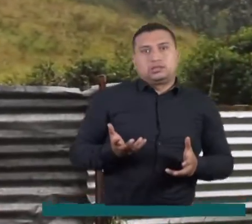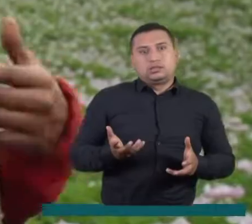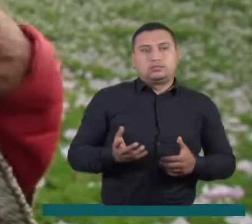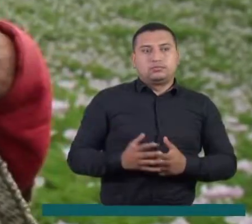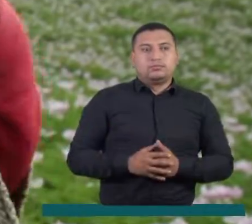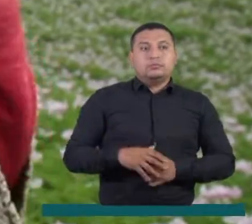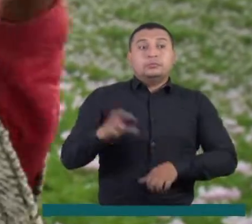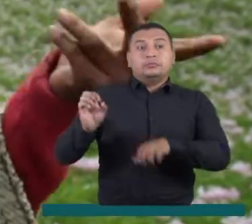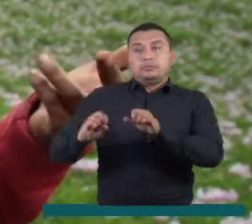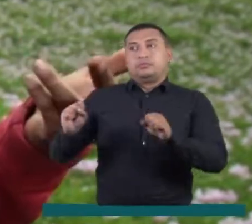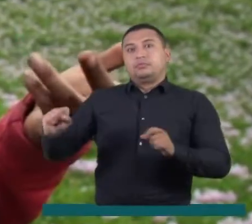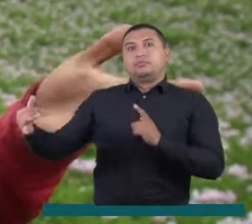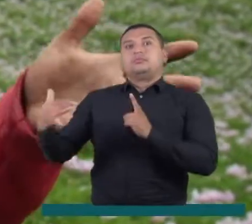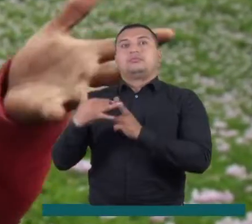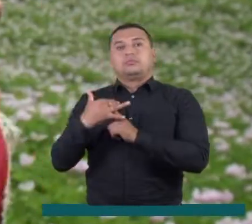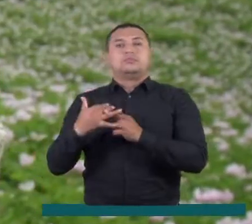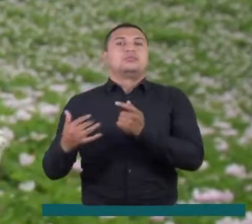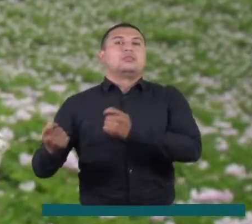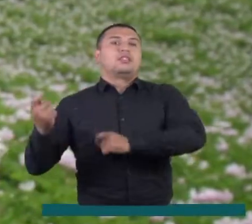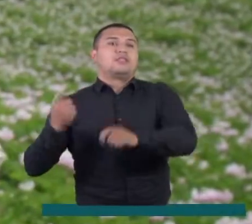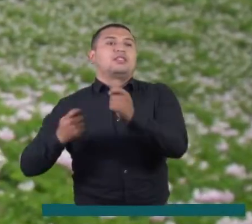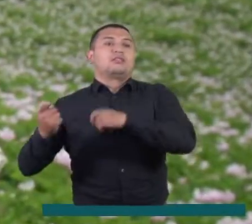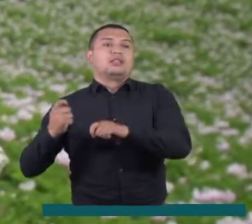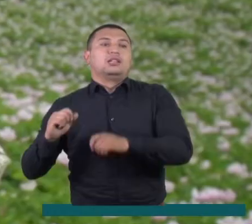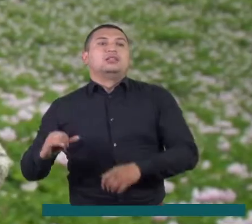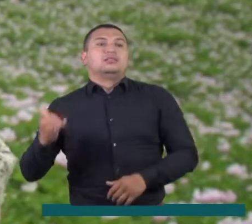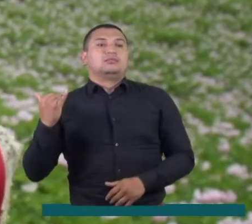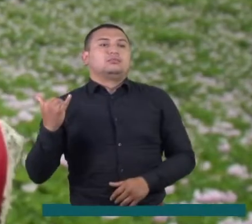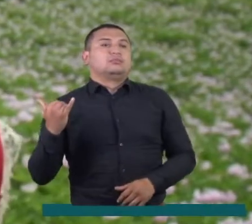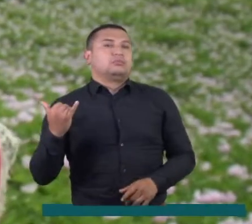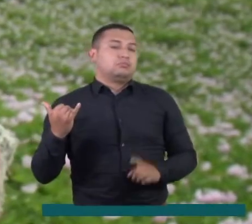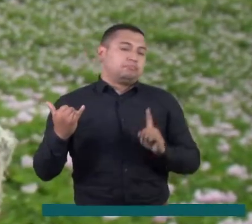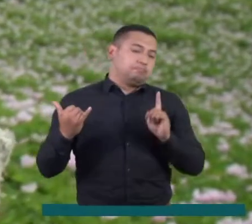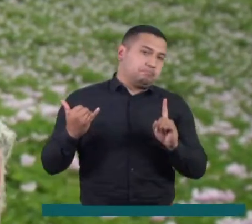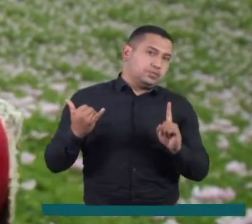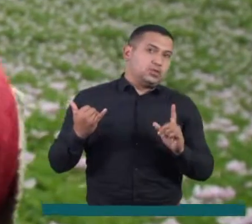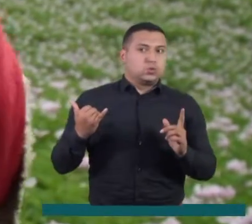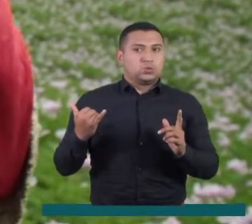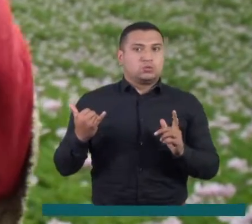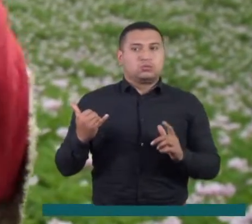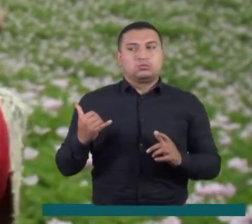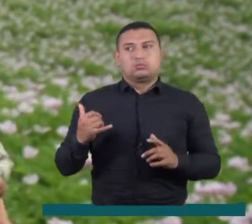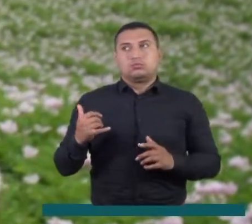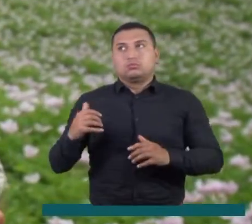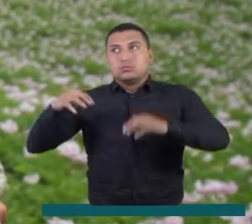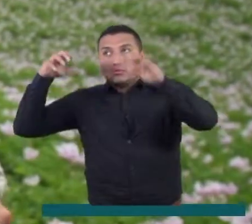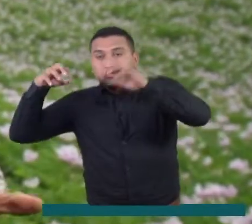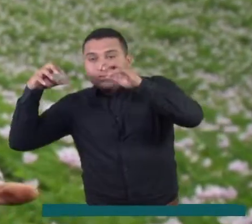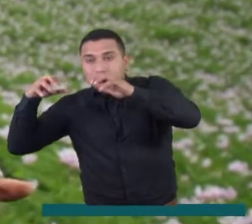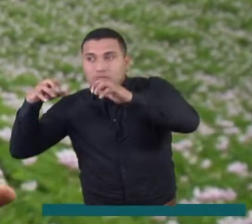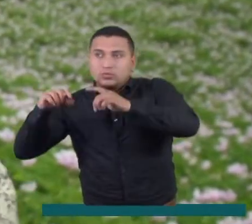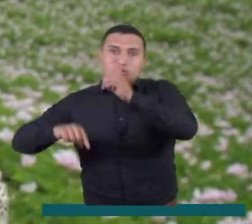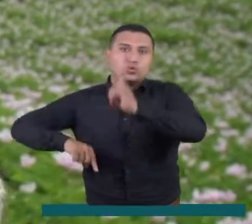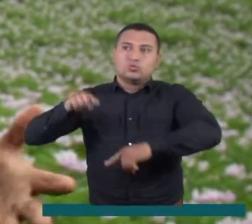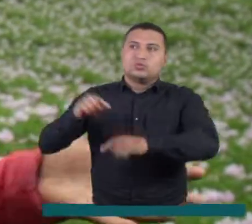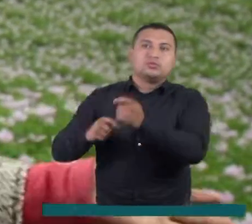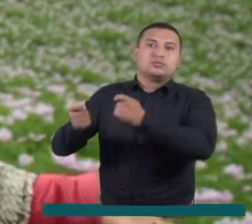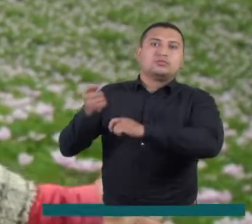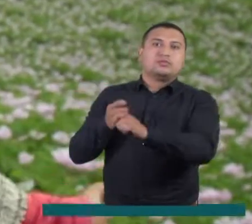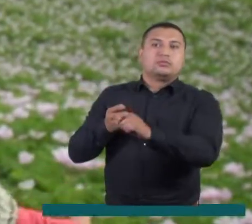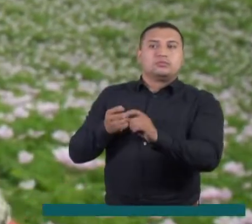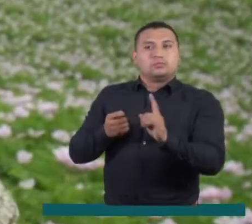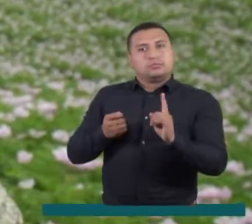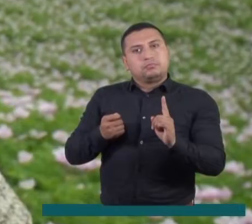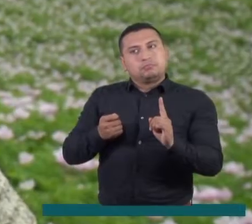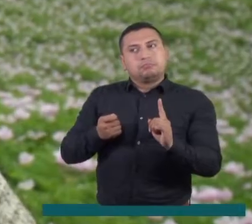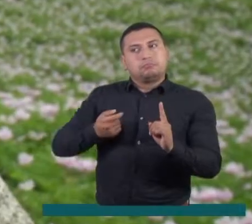producto. Nos puede afectar un poquito allá en las ventas, sí, pero porque no podemos vender de igual manera, sí, pero digamos,